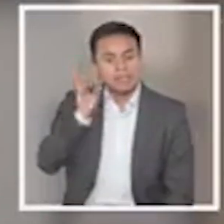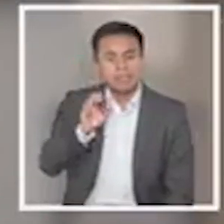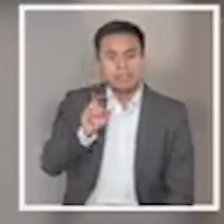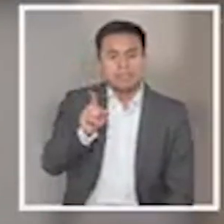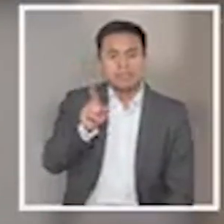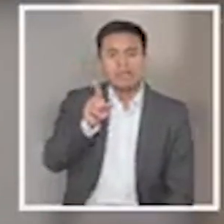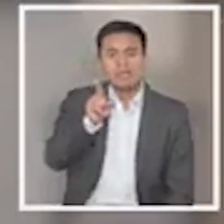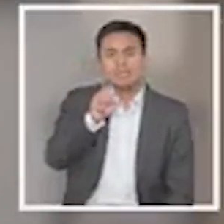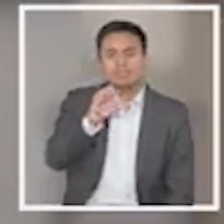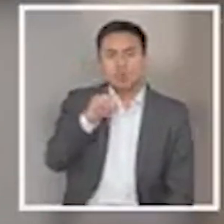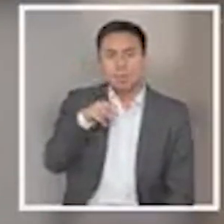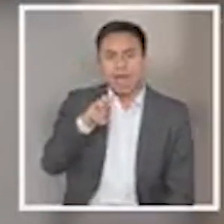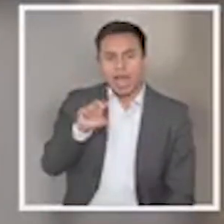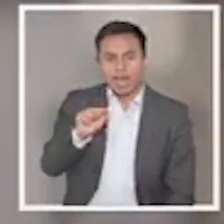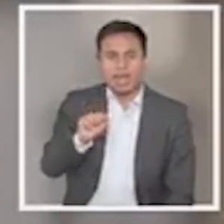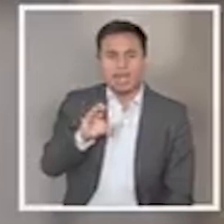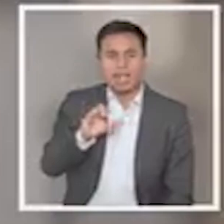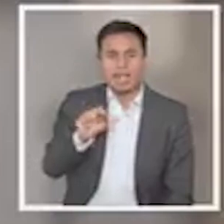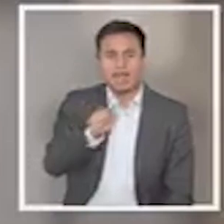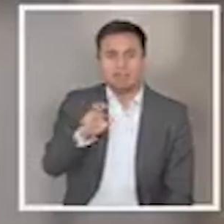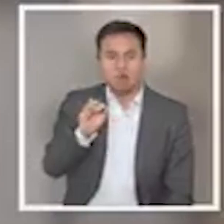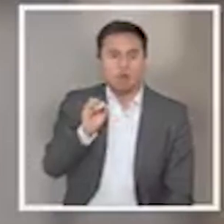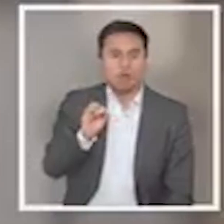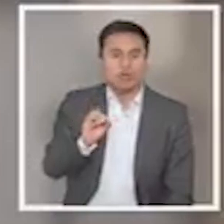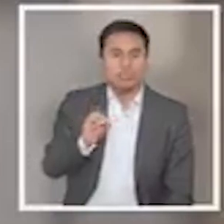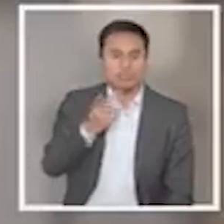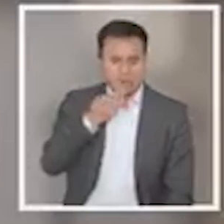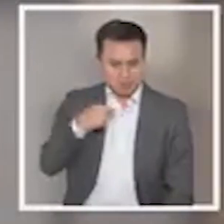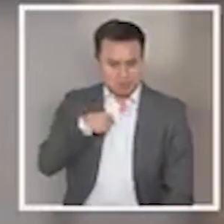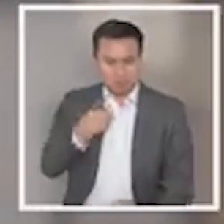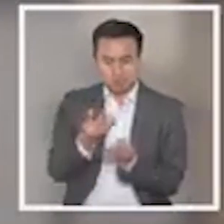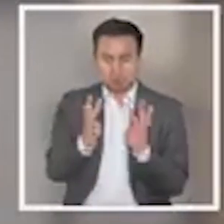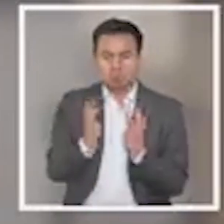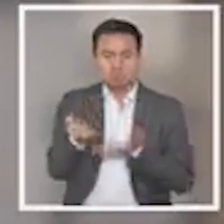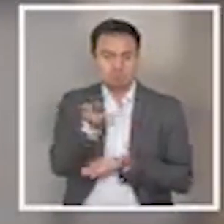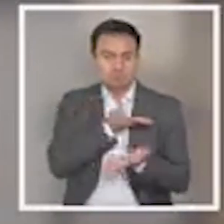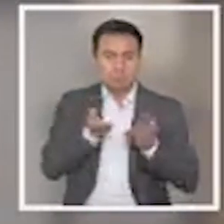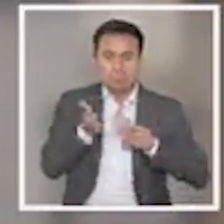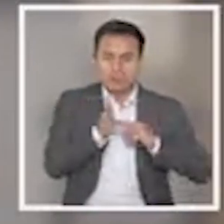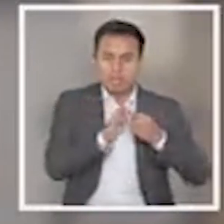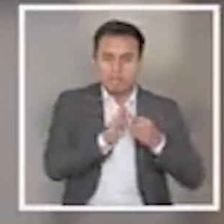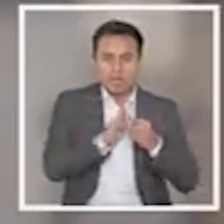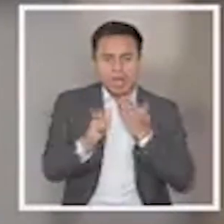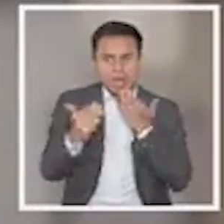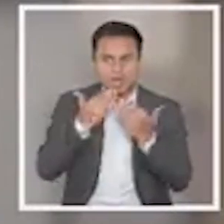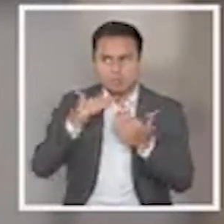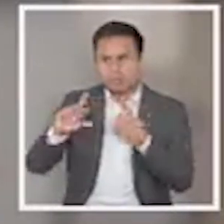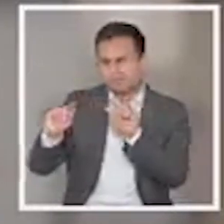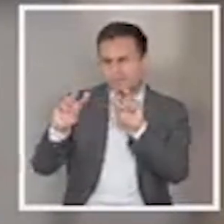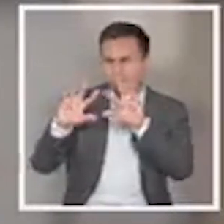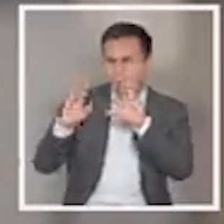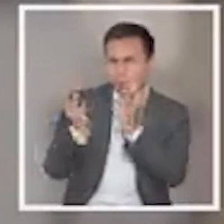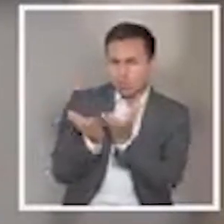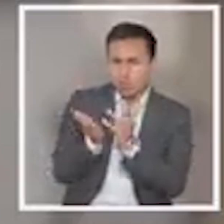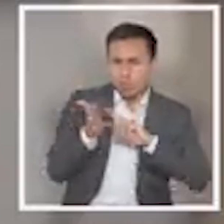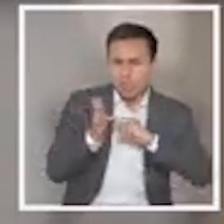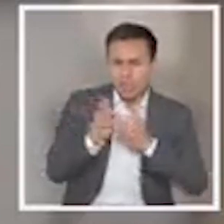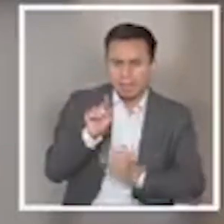Xiomara Castro y yo, donde empezamos a hablar de un problema que tiene el mundo y que también